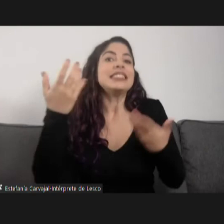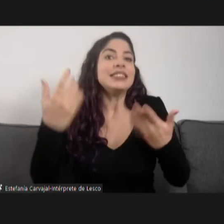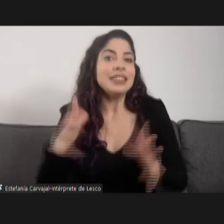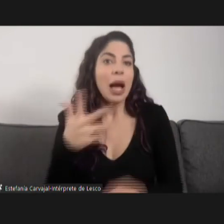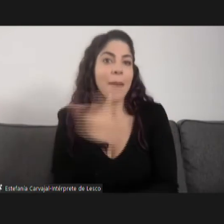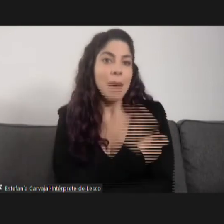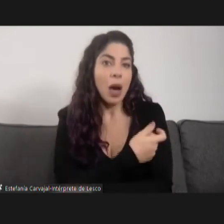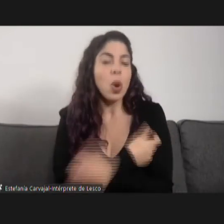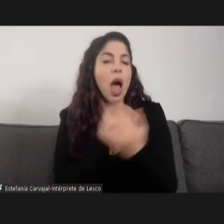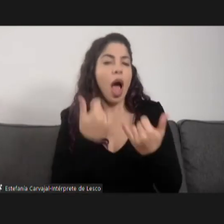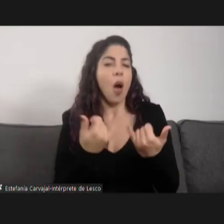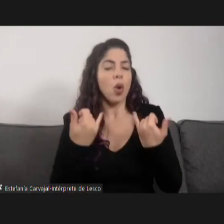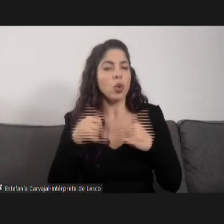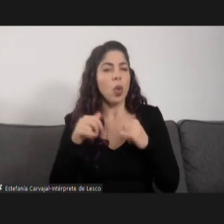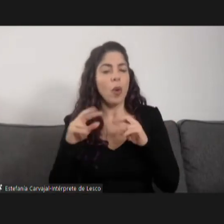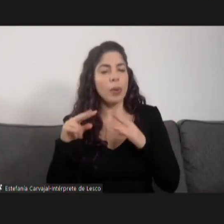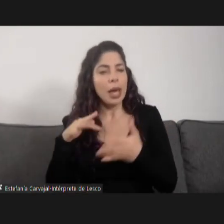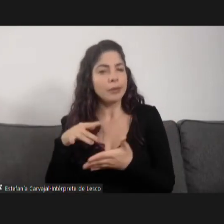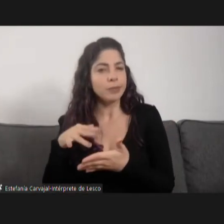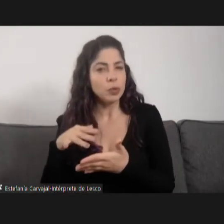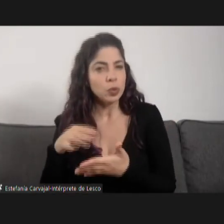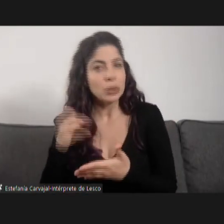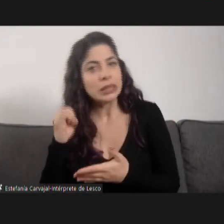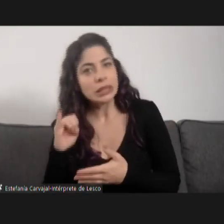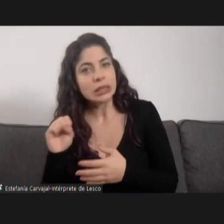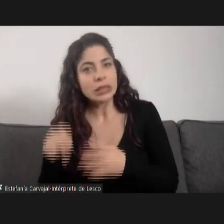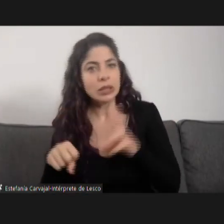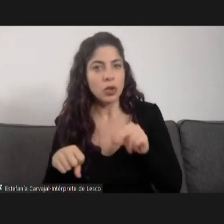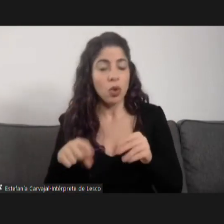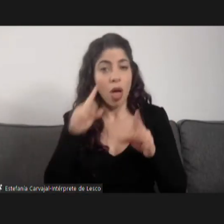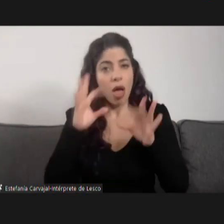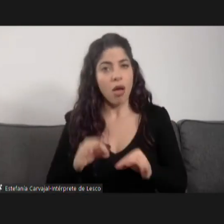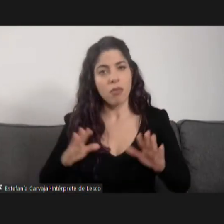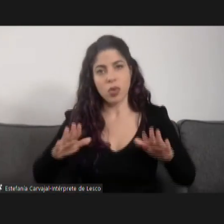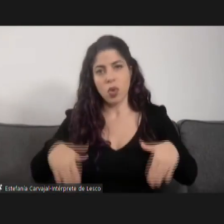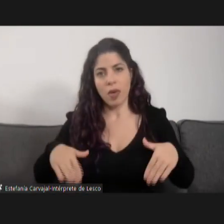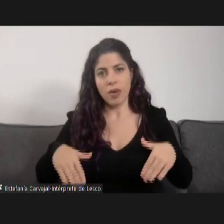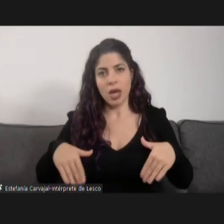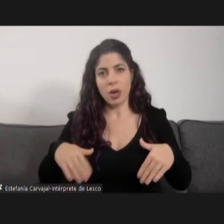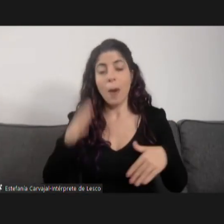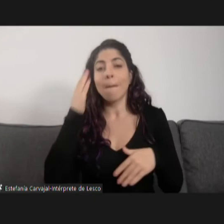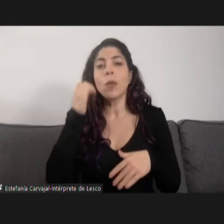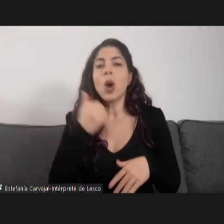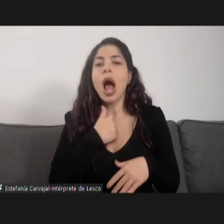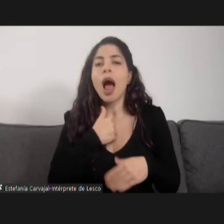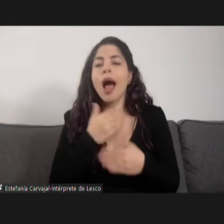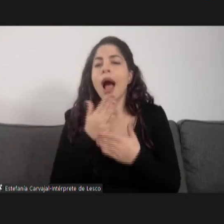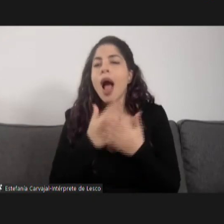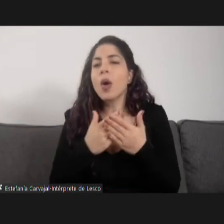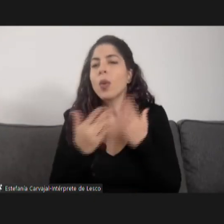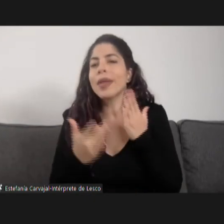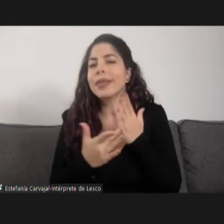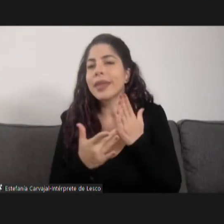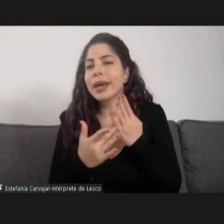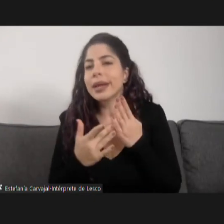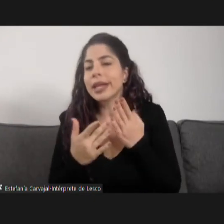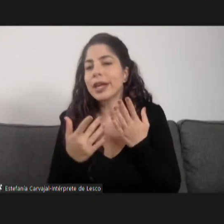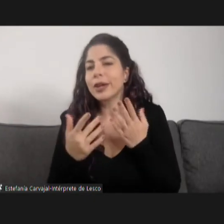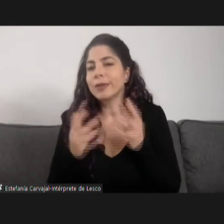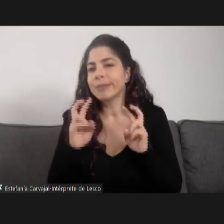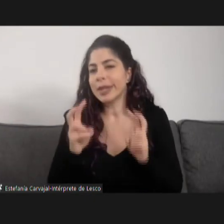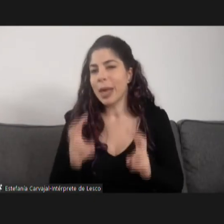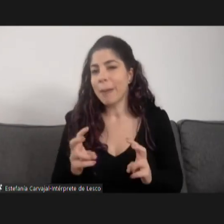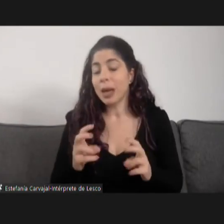está valorando. No hay una decisión tomada todavía porque hay elementos técnicos en esto. No